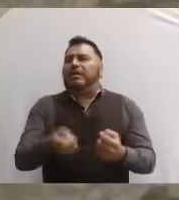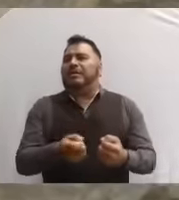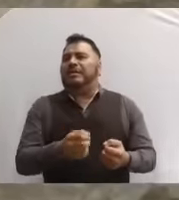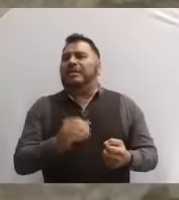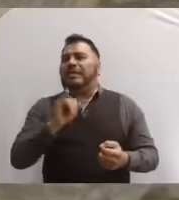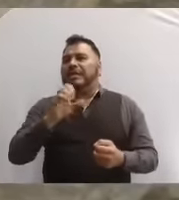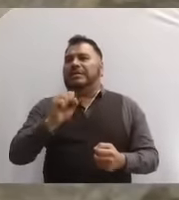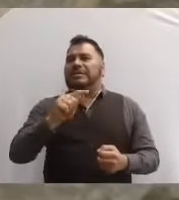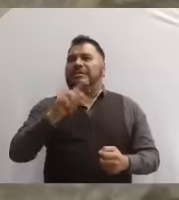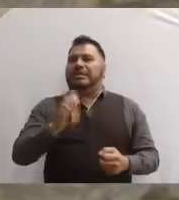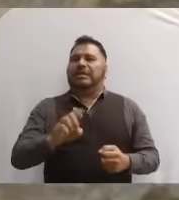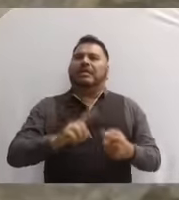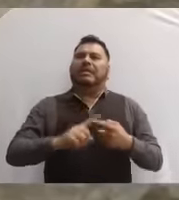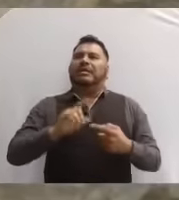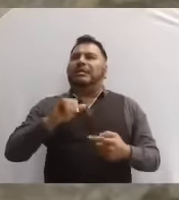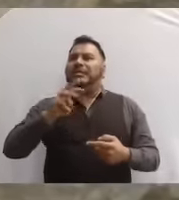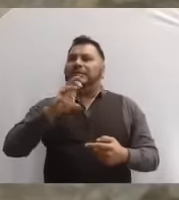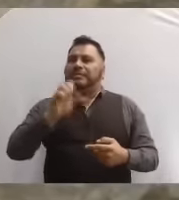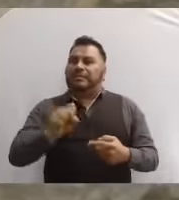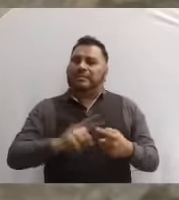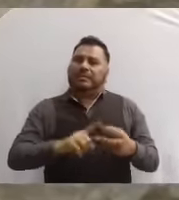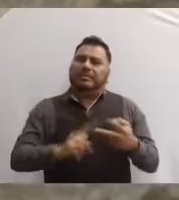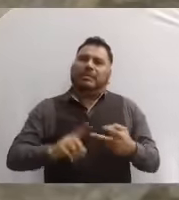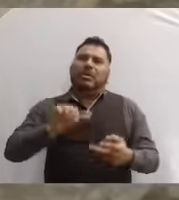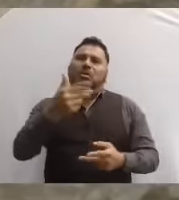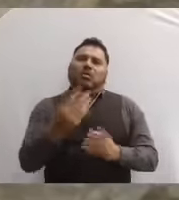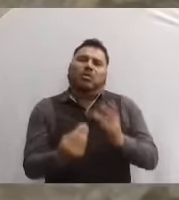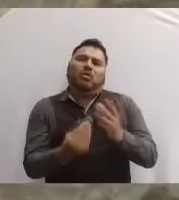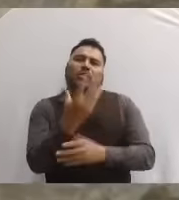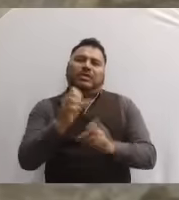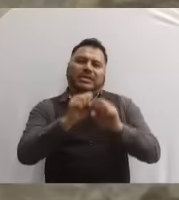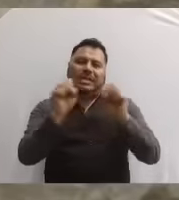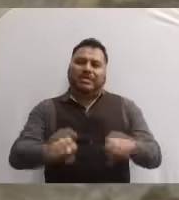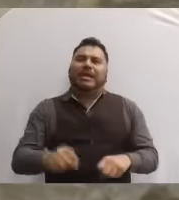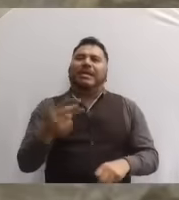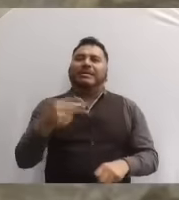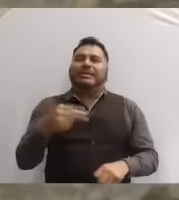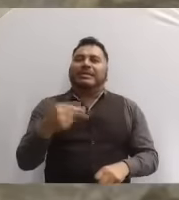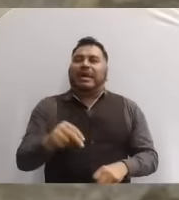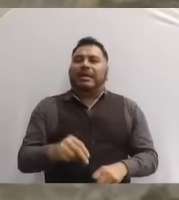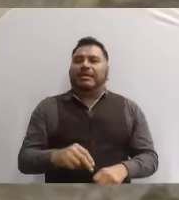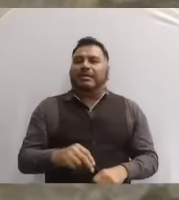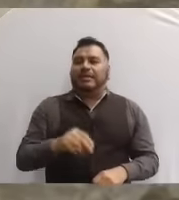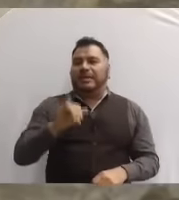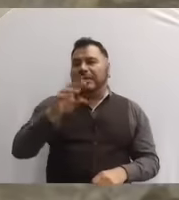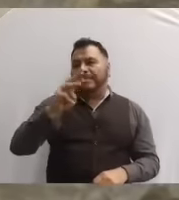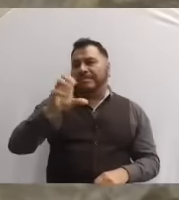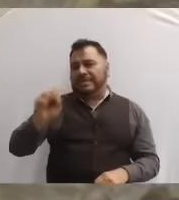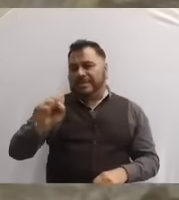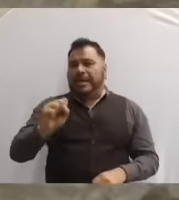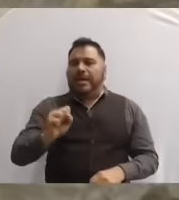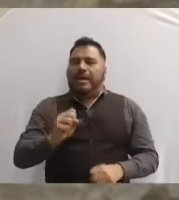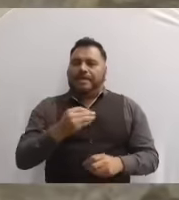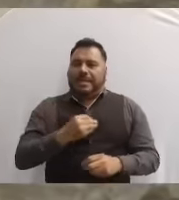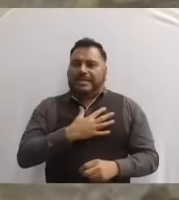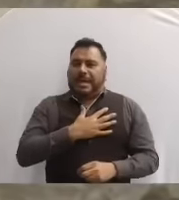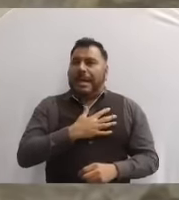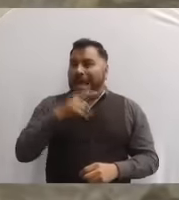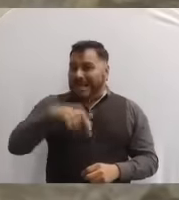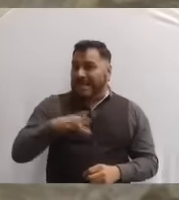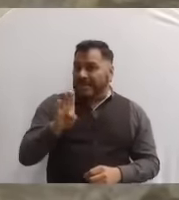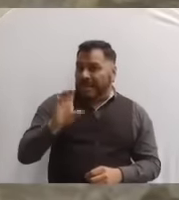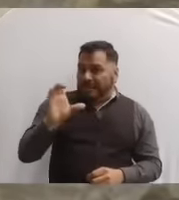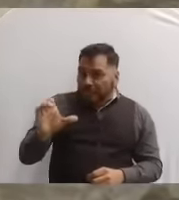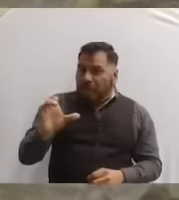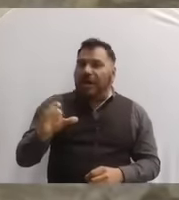ISSSTE, el IMSS y el nuevo sistema que se llama IMSS Bienestar, que aquí en Baja